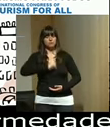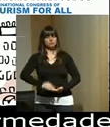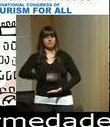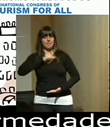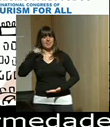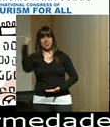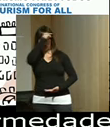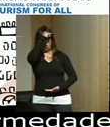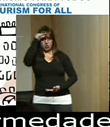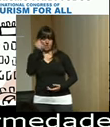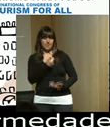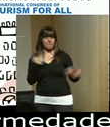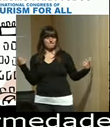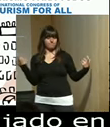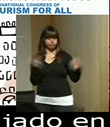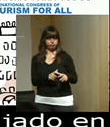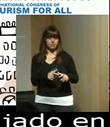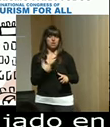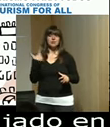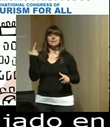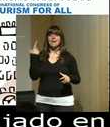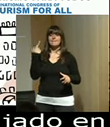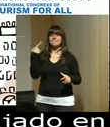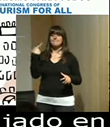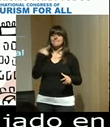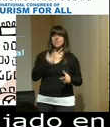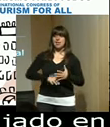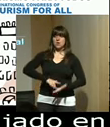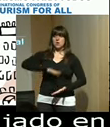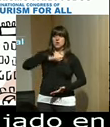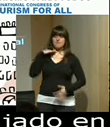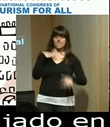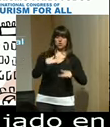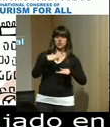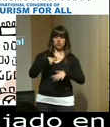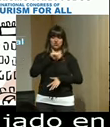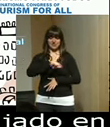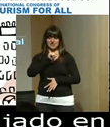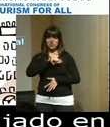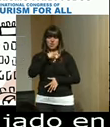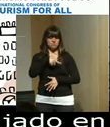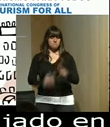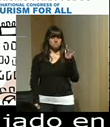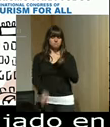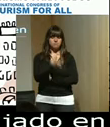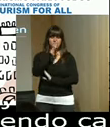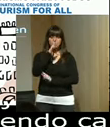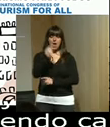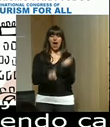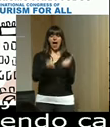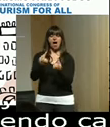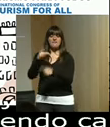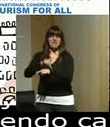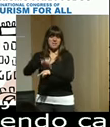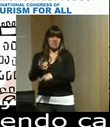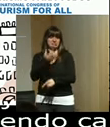cognitivas. La pérdida de cualidades motrices y sensoriales se une en muchas ocasiones a la aparición de enfermedades crónicas que, controladas médicamente y